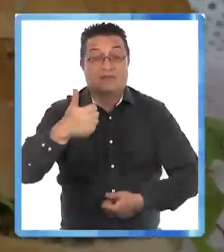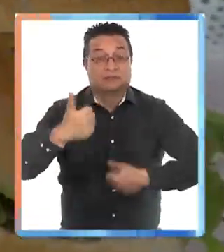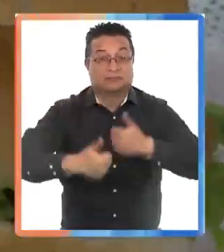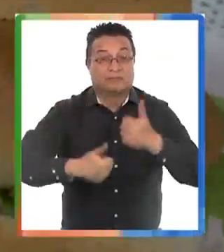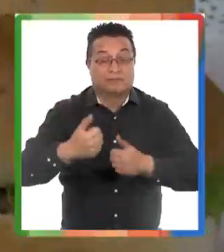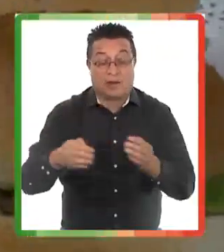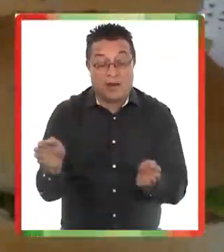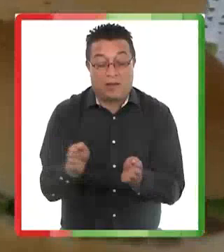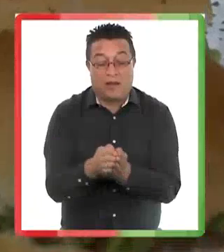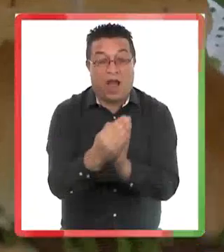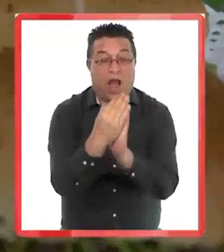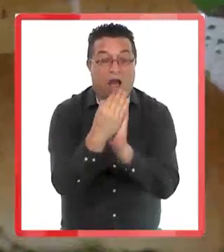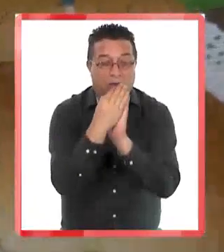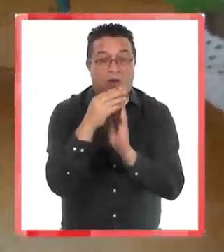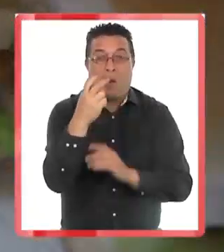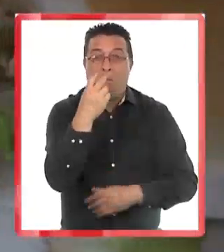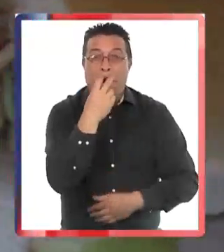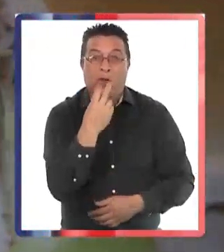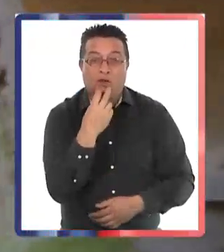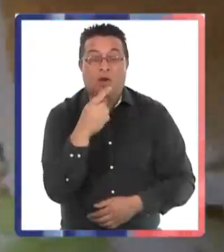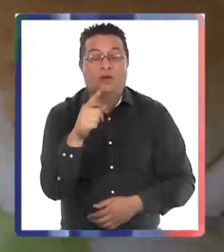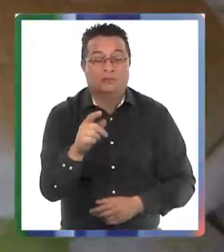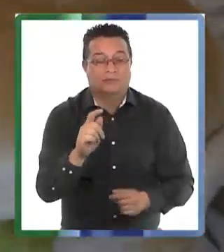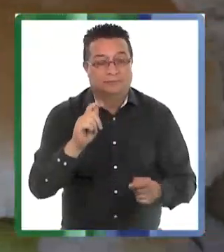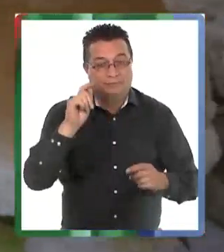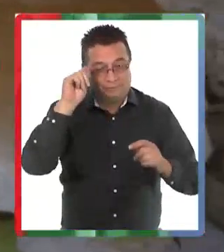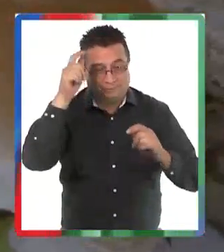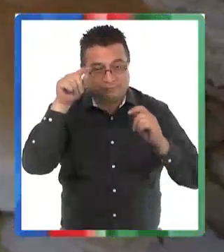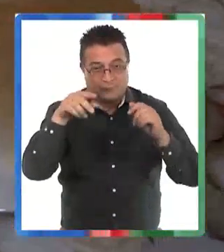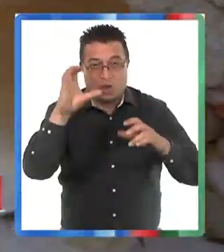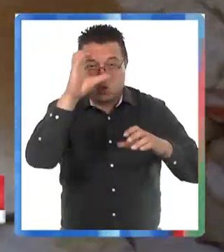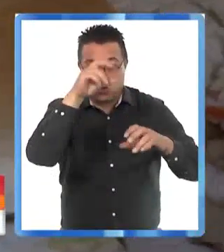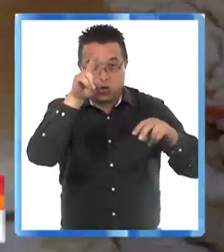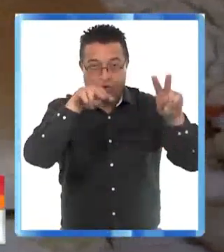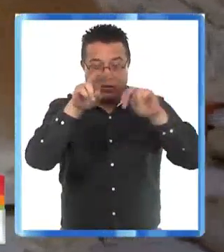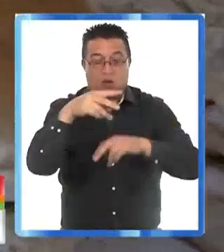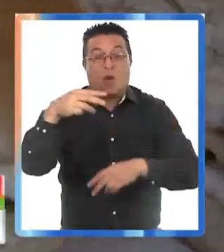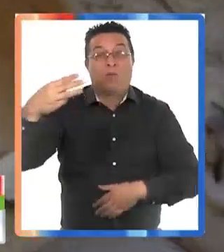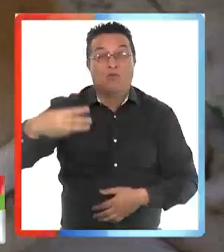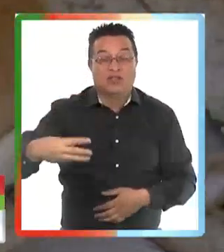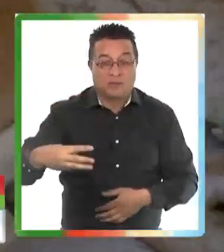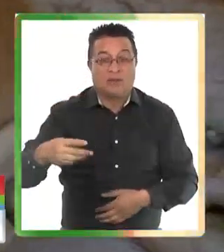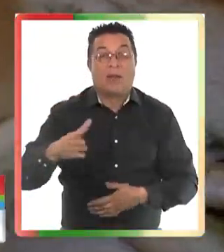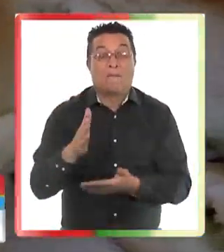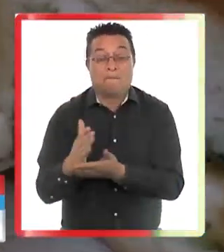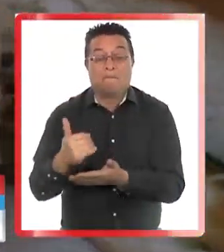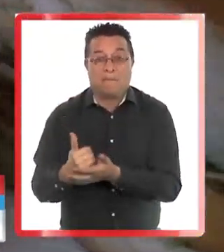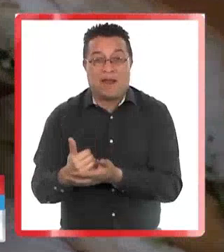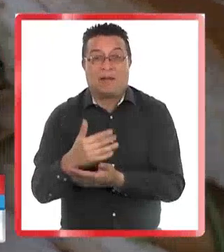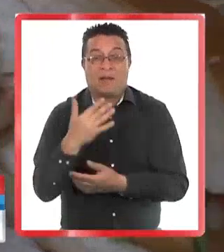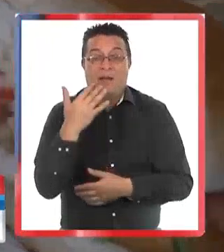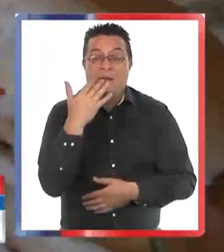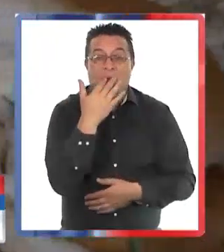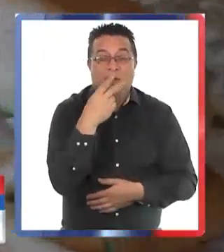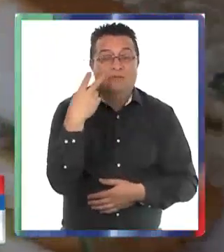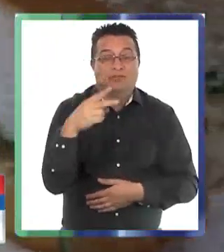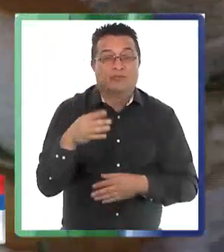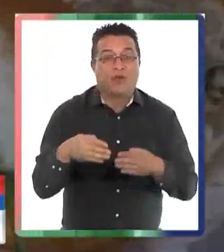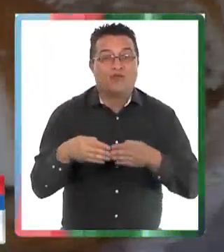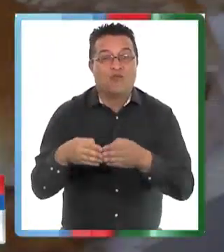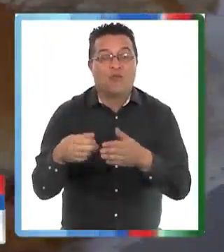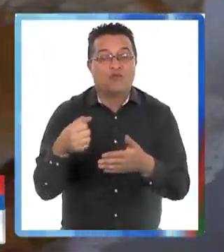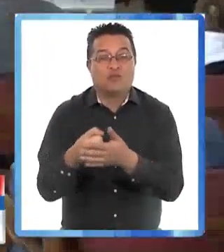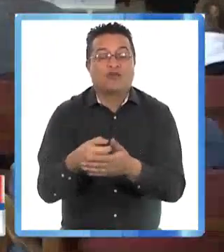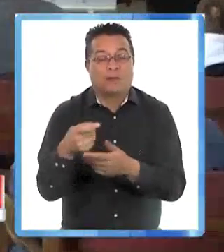Primer concurso de sándwicherías creativas de Puerto Montt, organizado por la Dirección de Turismo de la Municipalidad a través de su plan Sabores